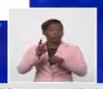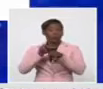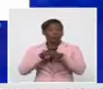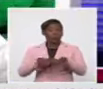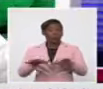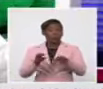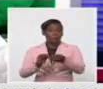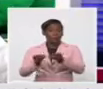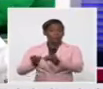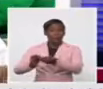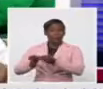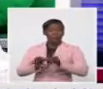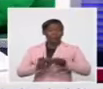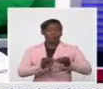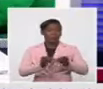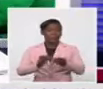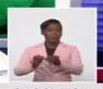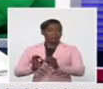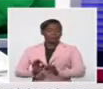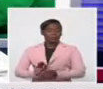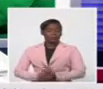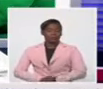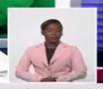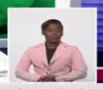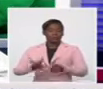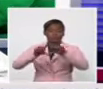esta forma, en Cuba, de los